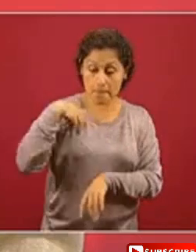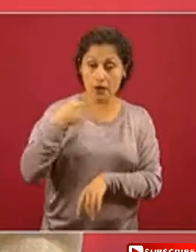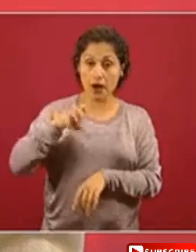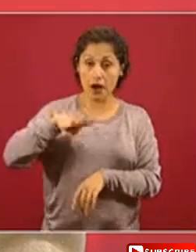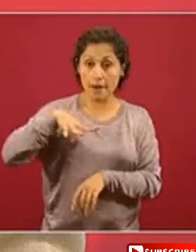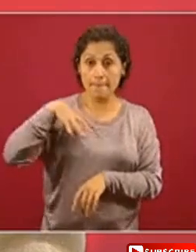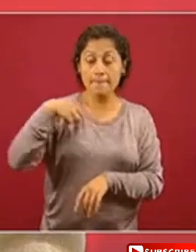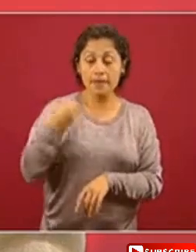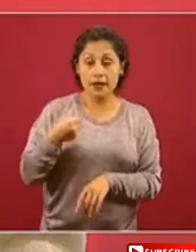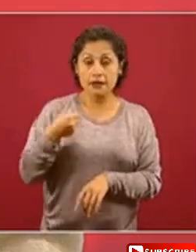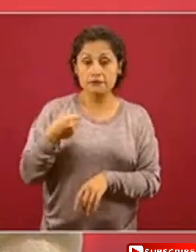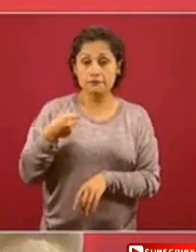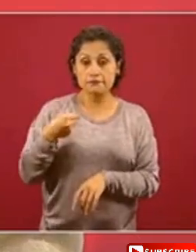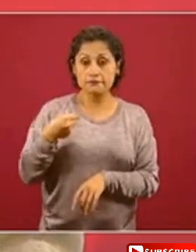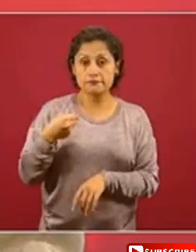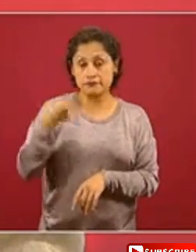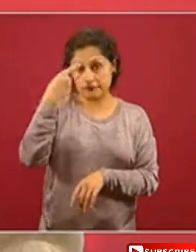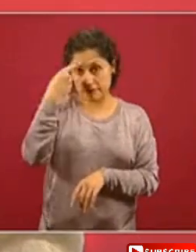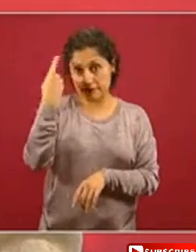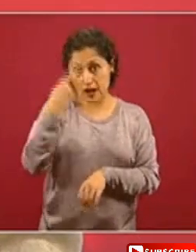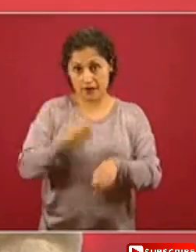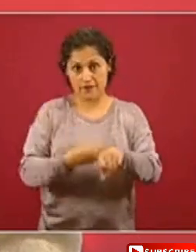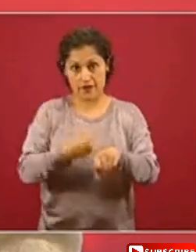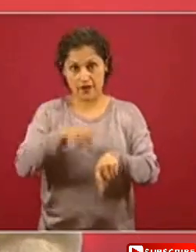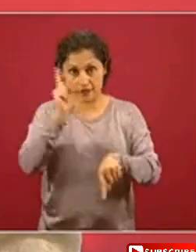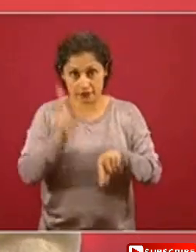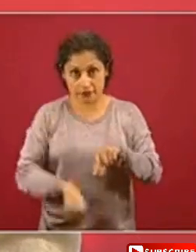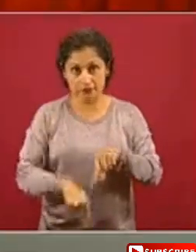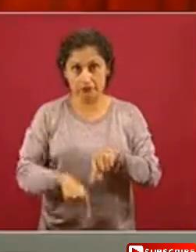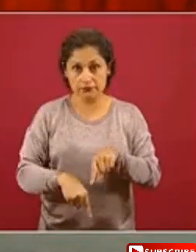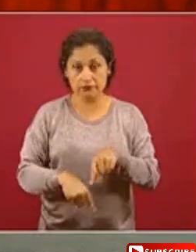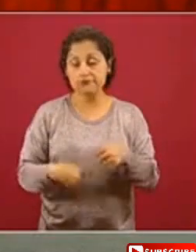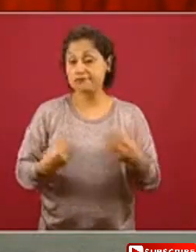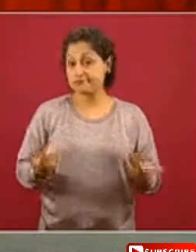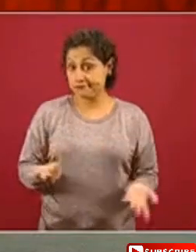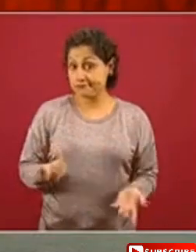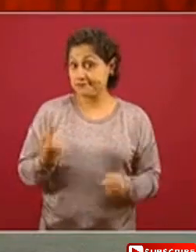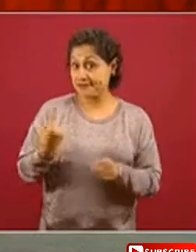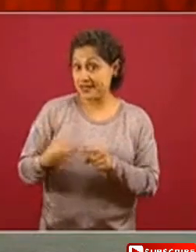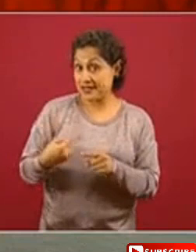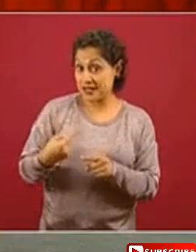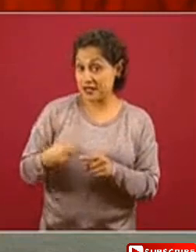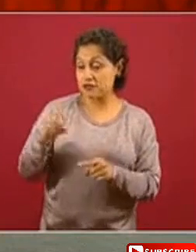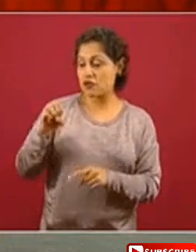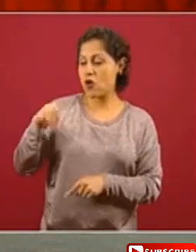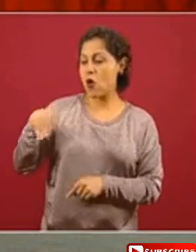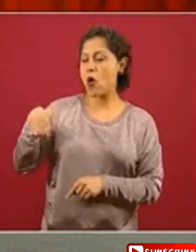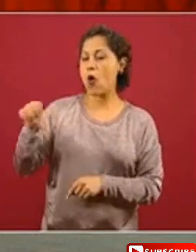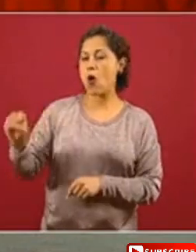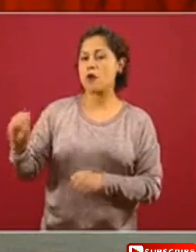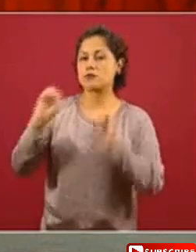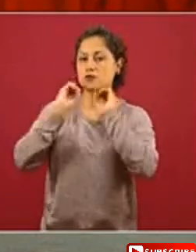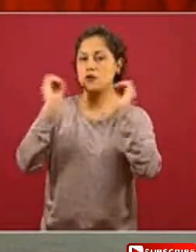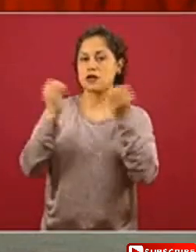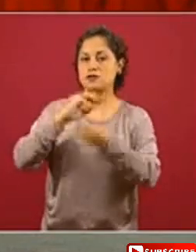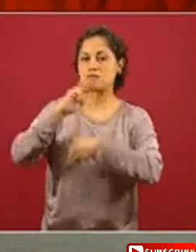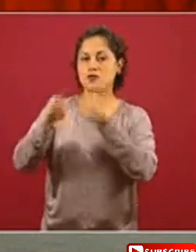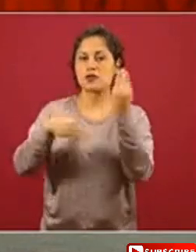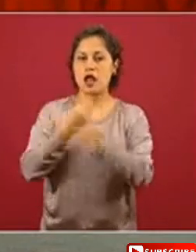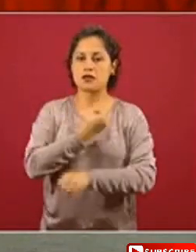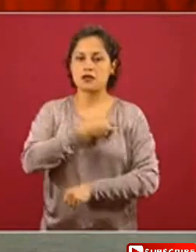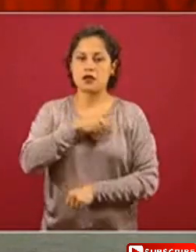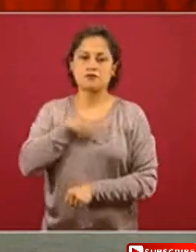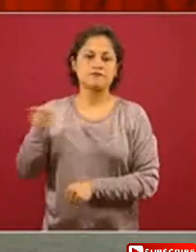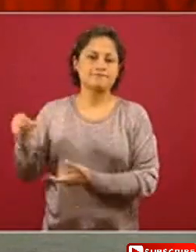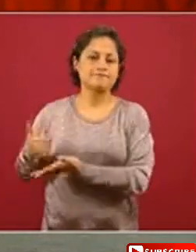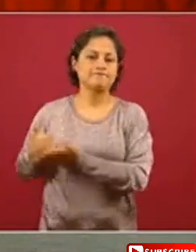para erradicar la viruela fue en mucho gracias a la Organización Mundial de la Salud. La viruela fue